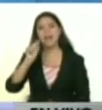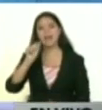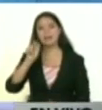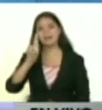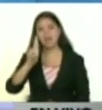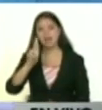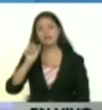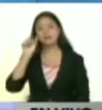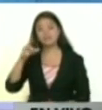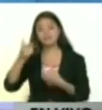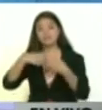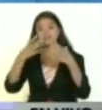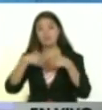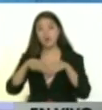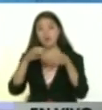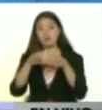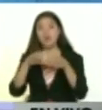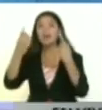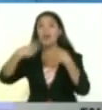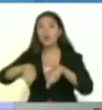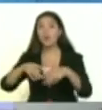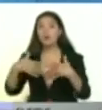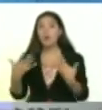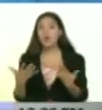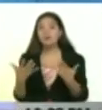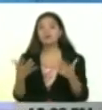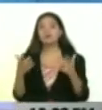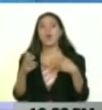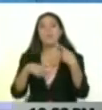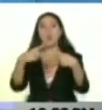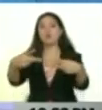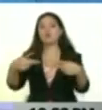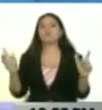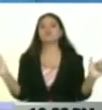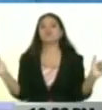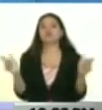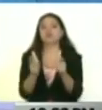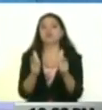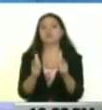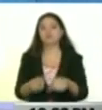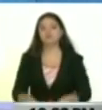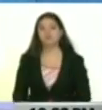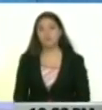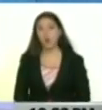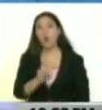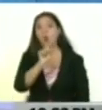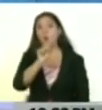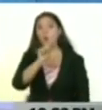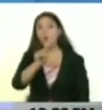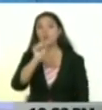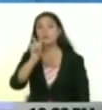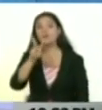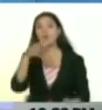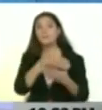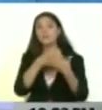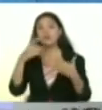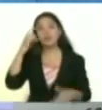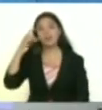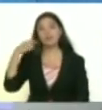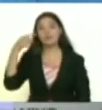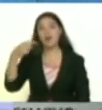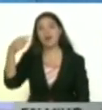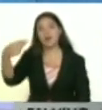de esta organización. El acuerdo entonces sería reducir la producción de crudo en 1.2 millones diarios.